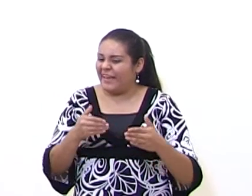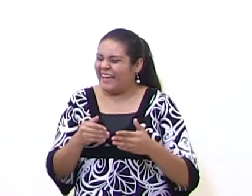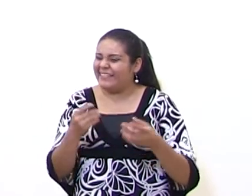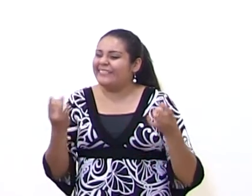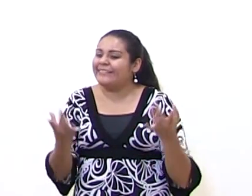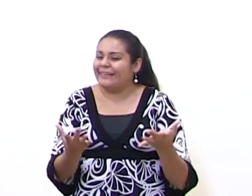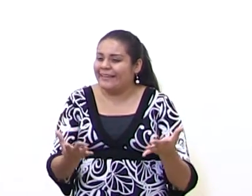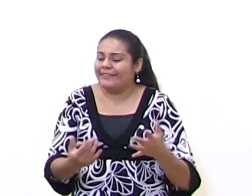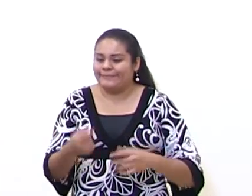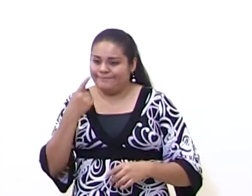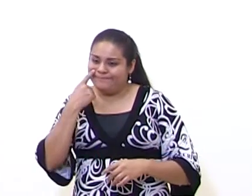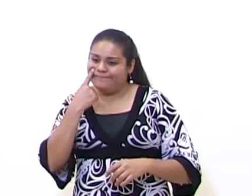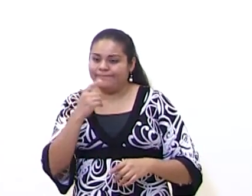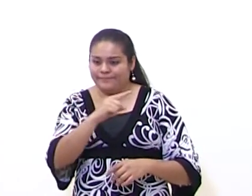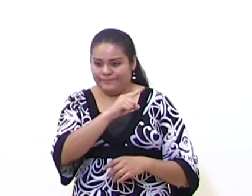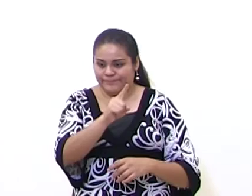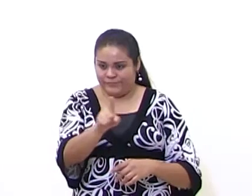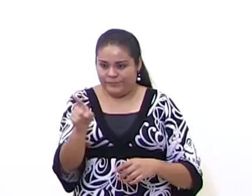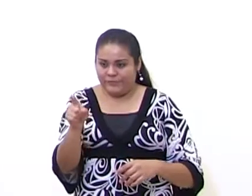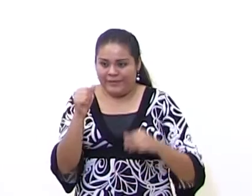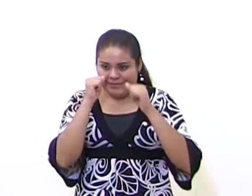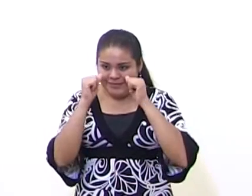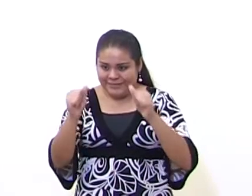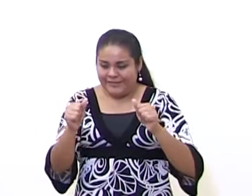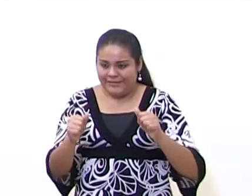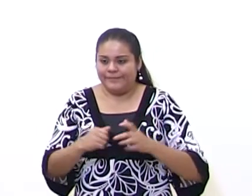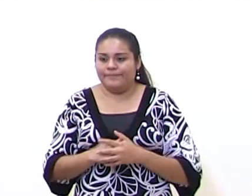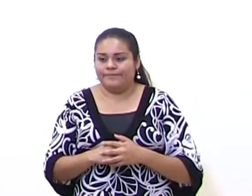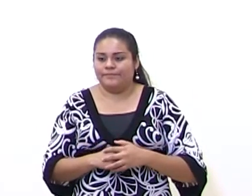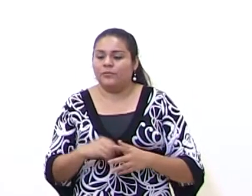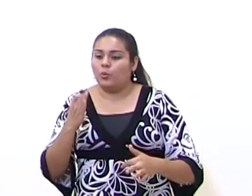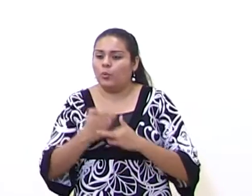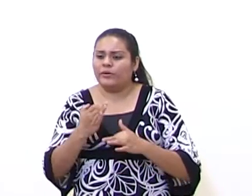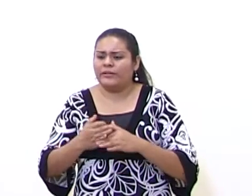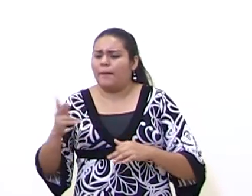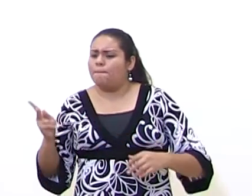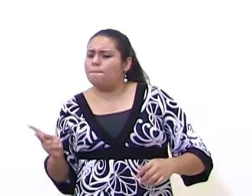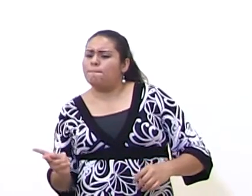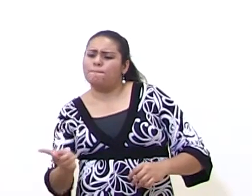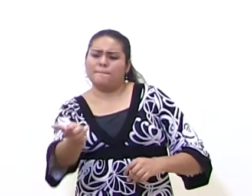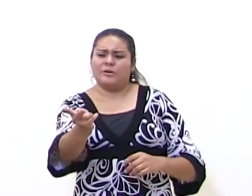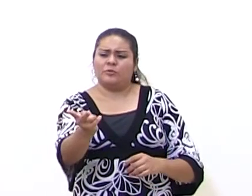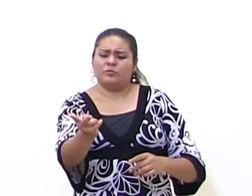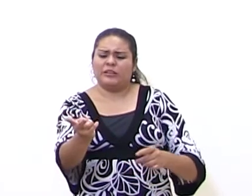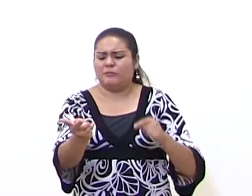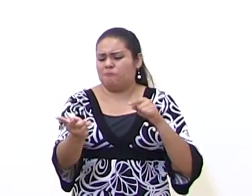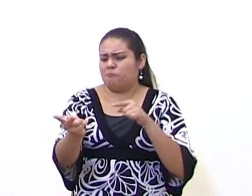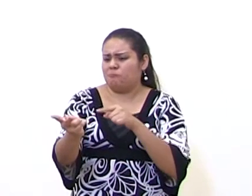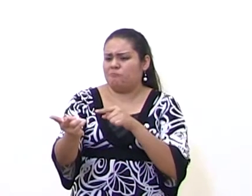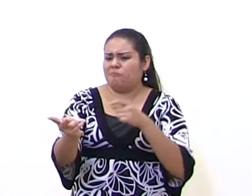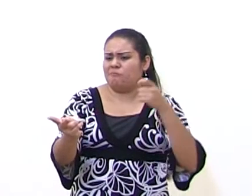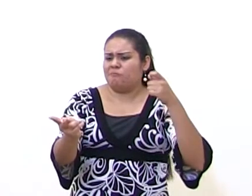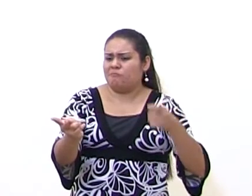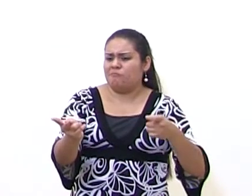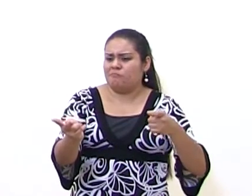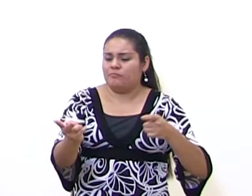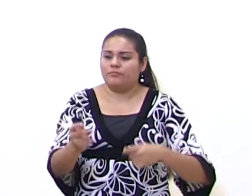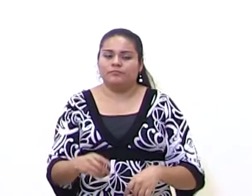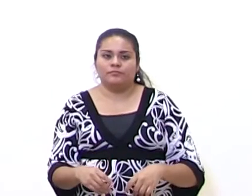que sigas el siguiente procedimiento. ¿Qué vamos a preguntar? ¿Por qué?